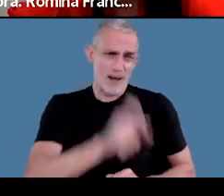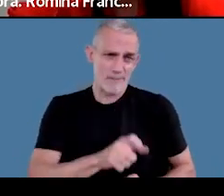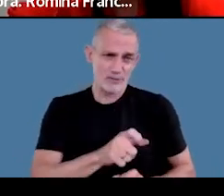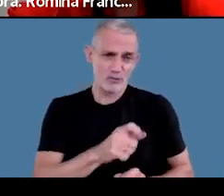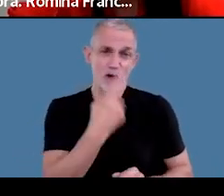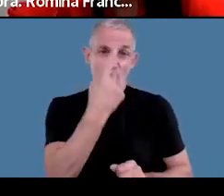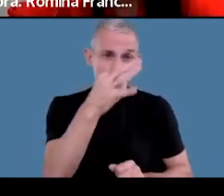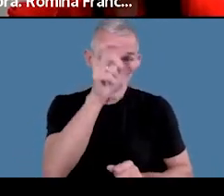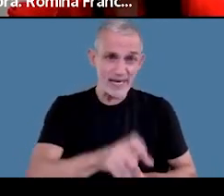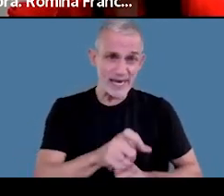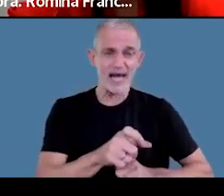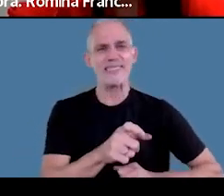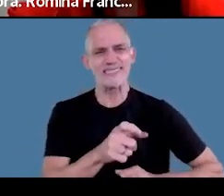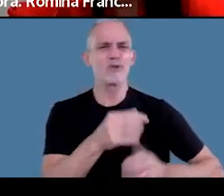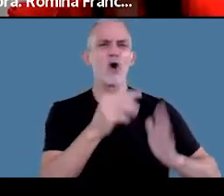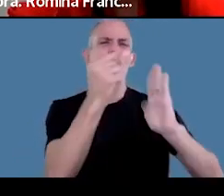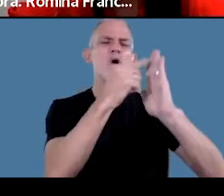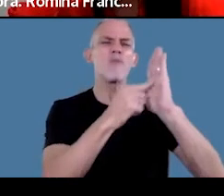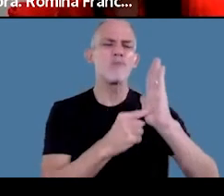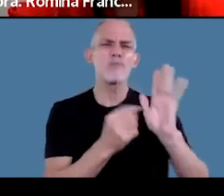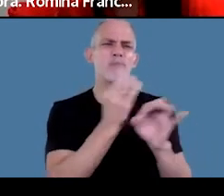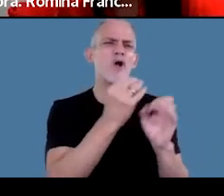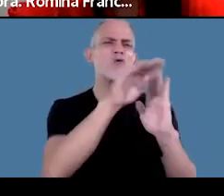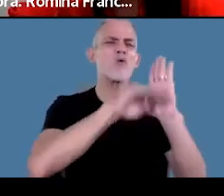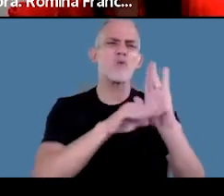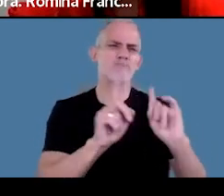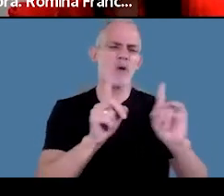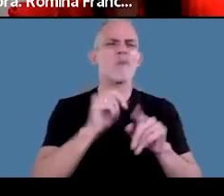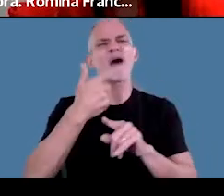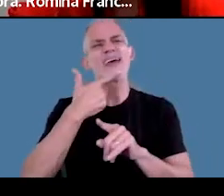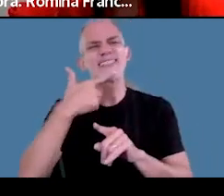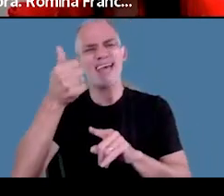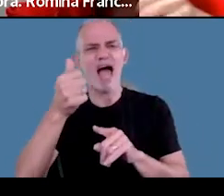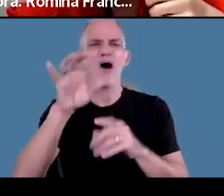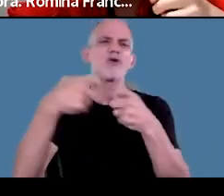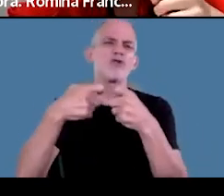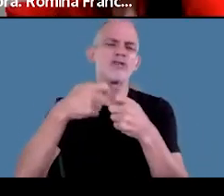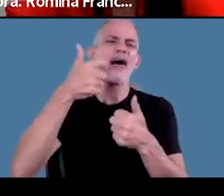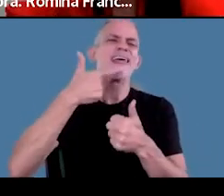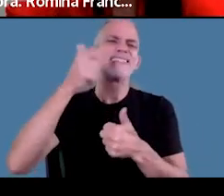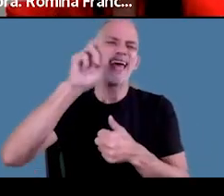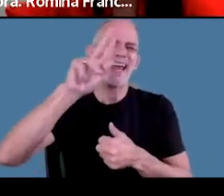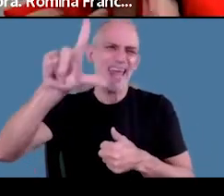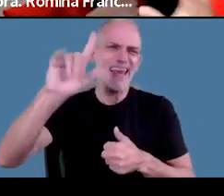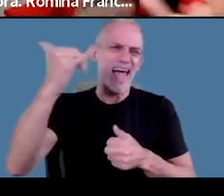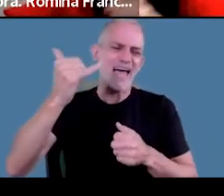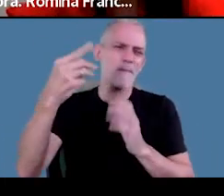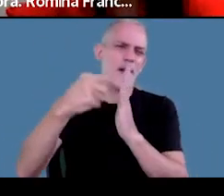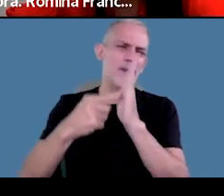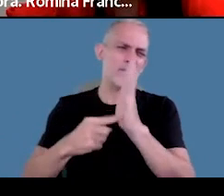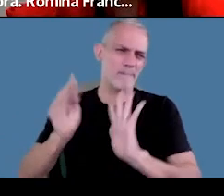van a ser quizás tantos rubros como suele pasar en una SA, en una SRL, y